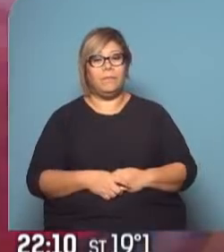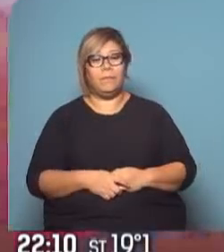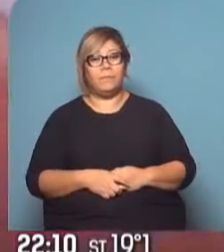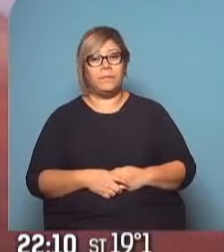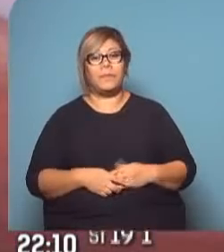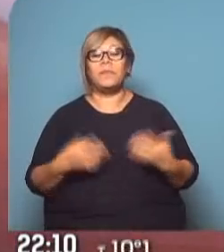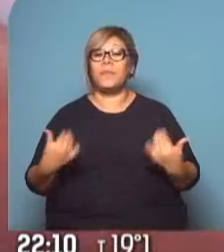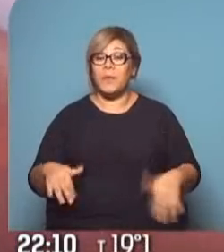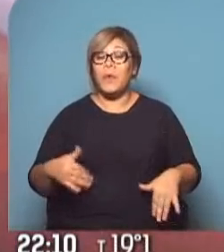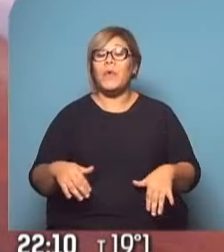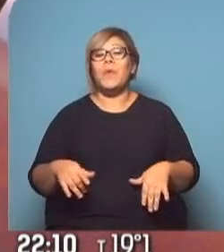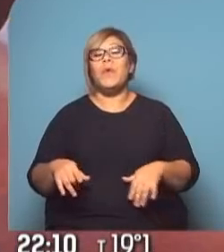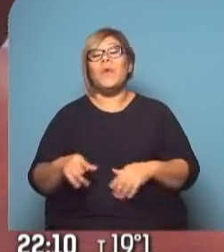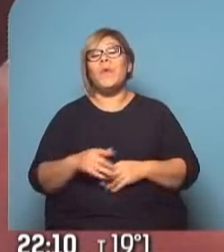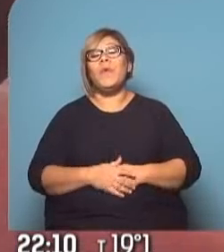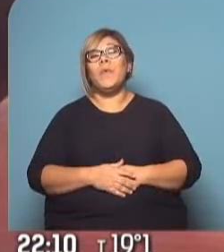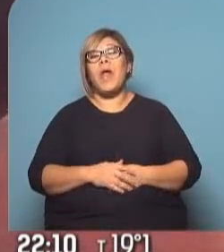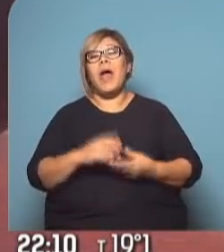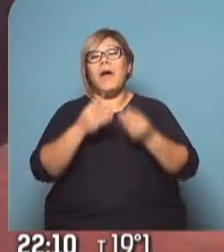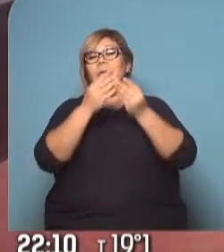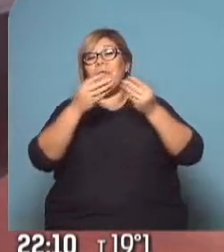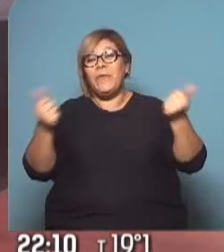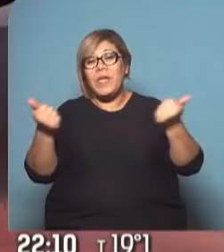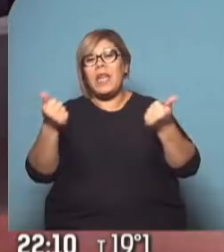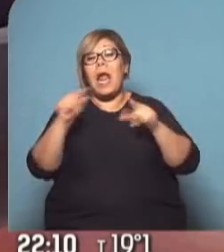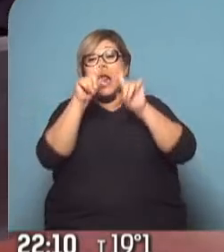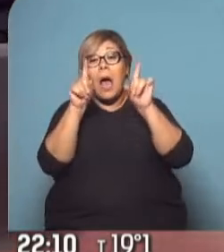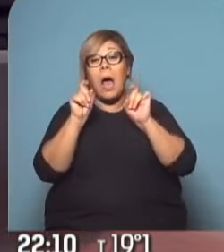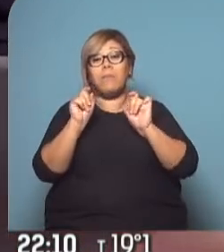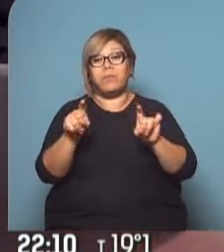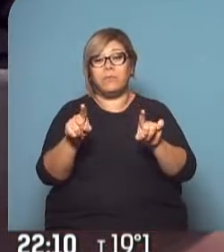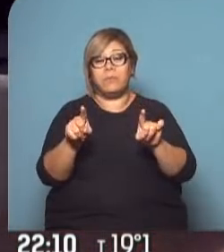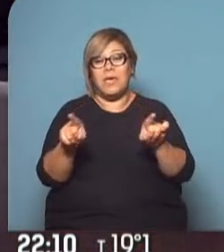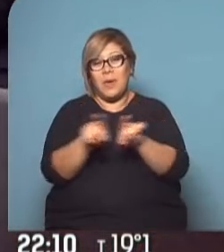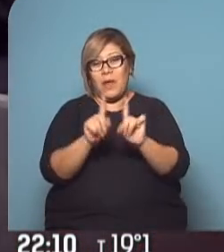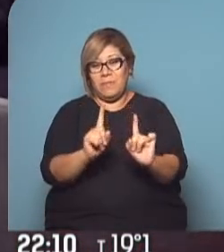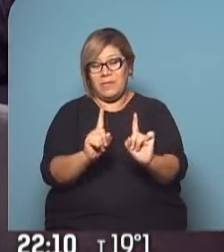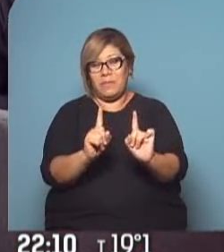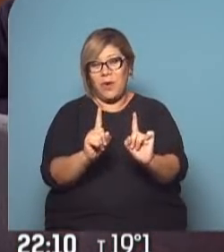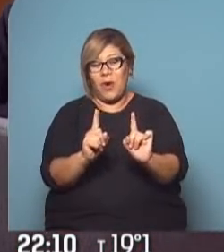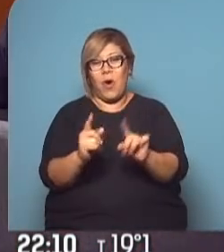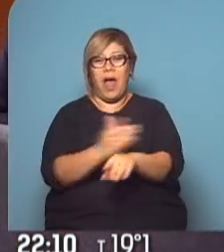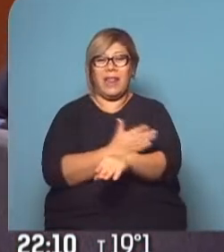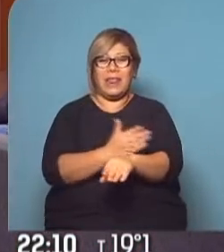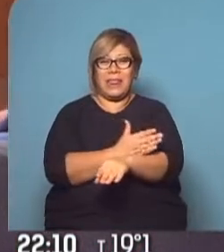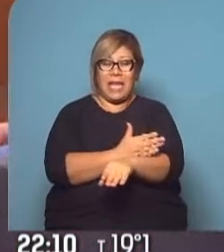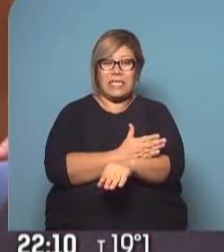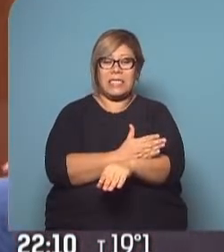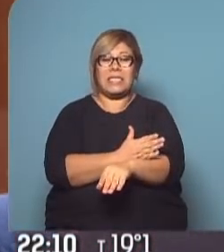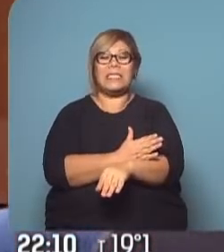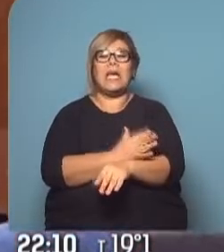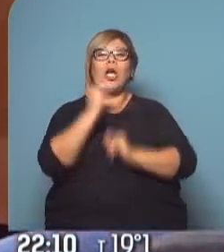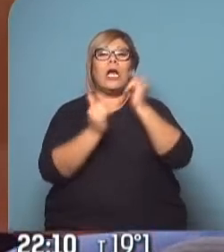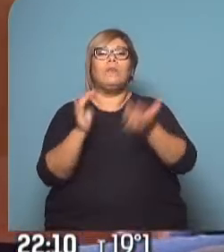Un final abierto que excede a Venezuela, como comentábamos. De hecho, la conversación telefónica de hoy entre Putin